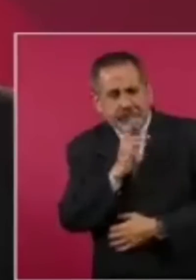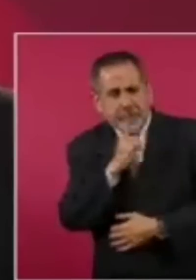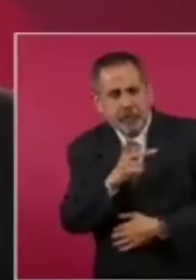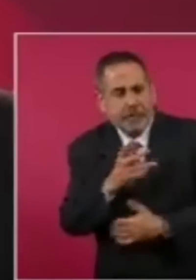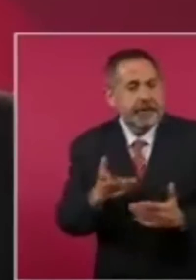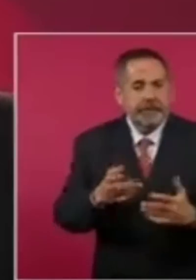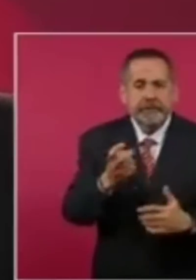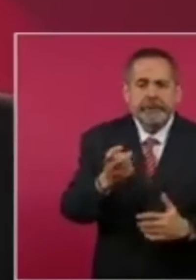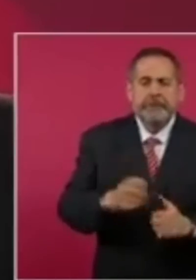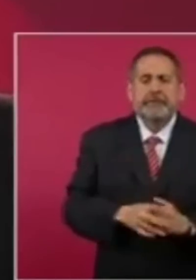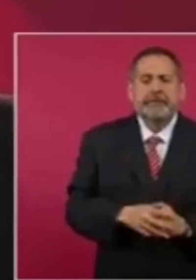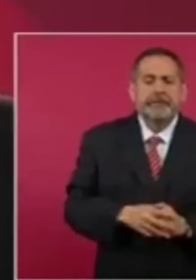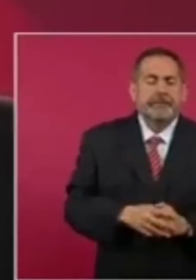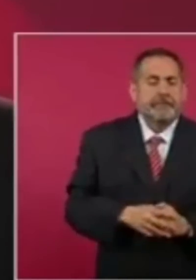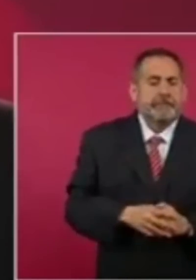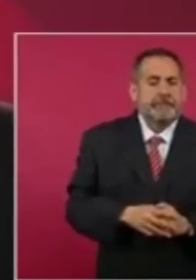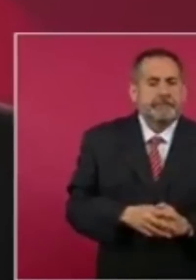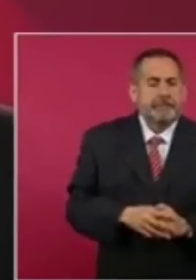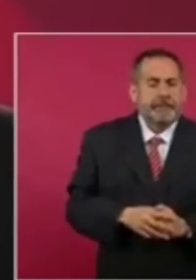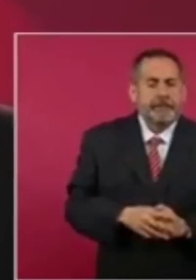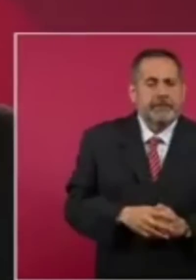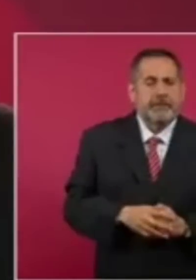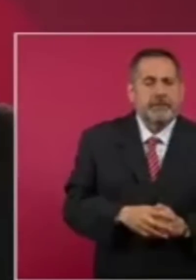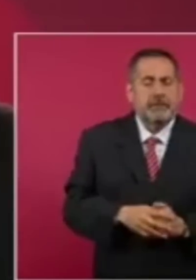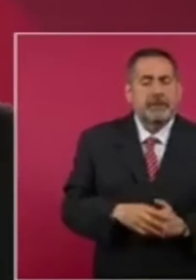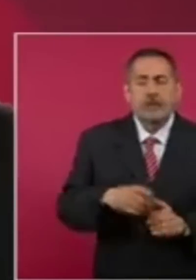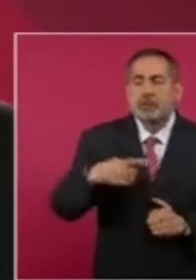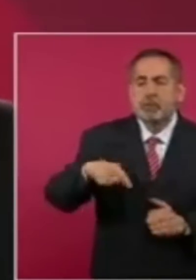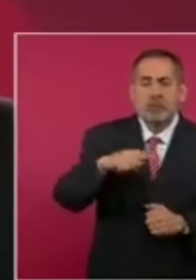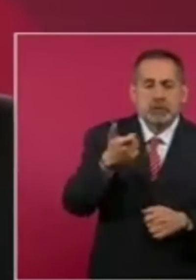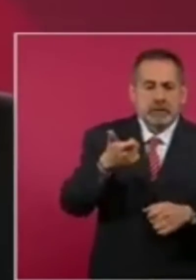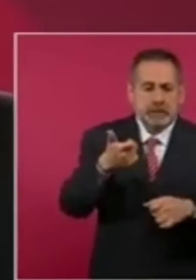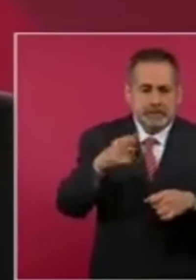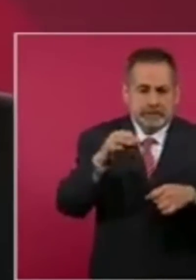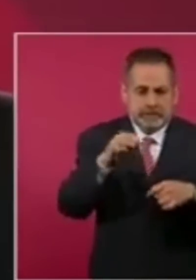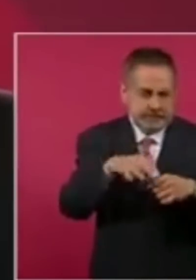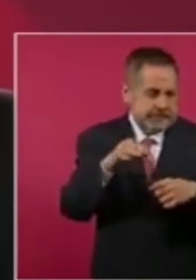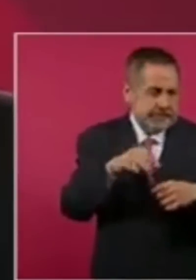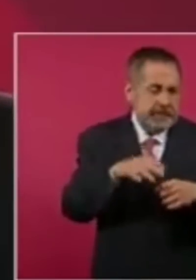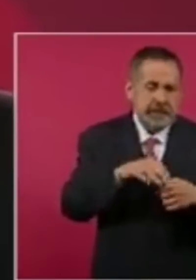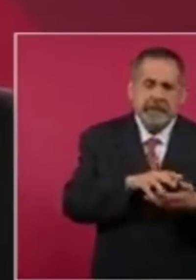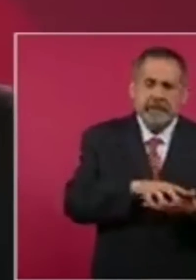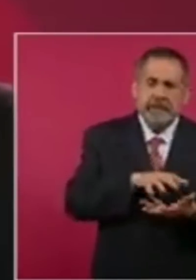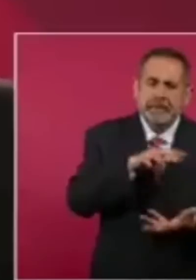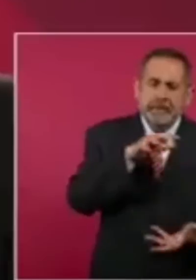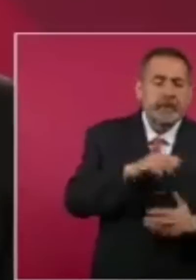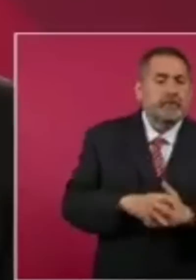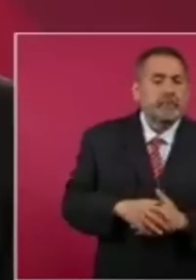hay que ahorrar por lo que a nosotros corresponde vamos a seguir